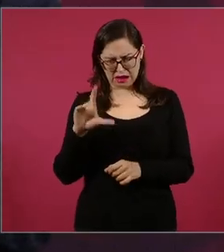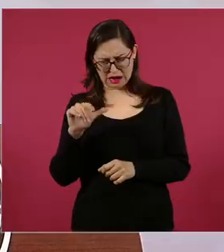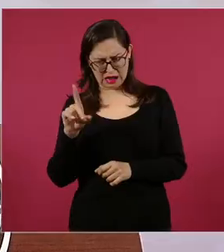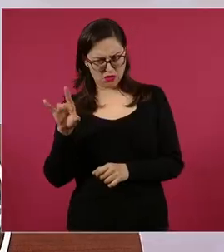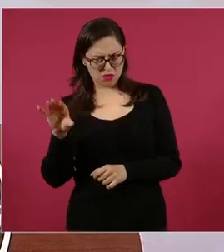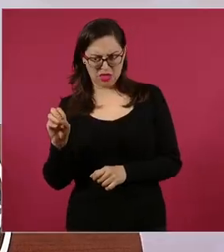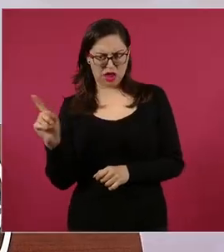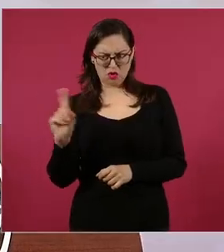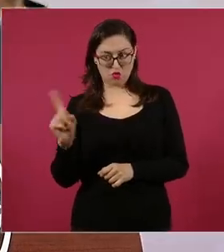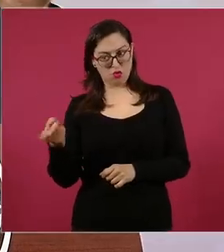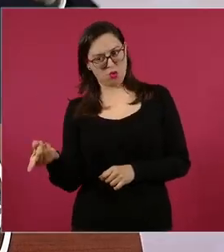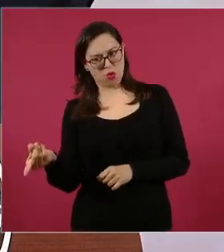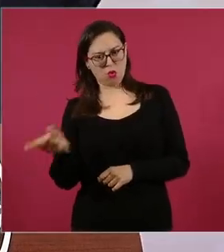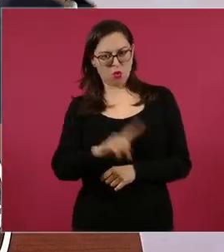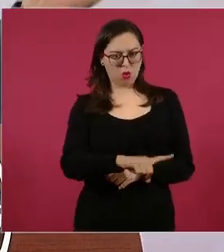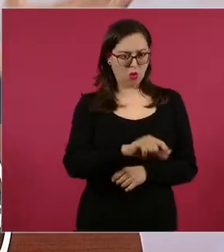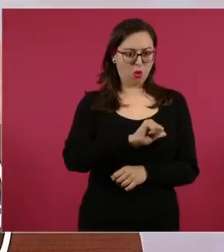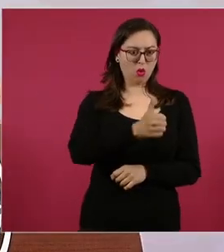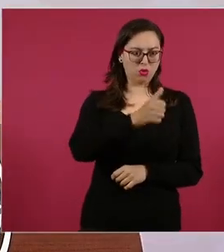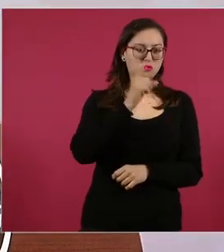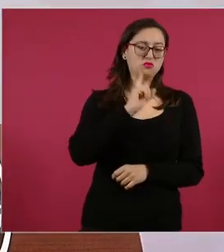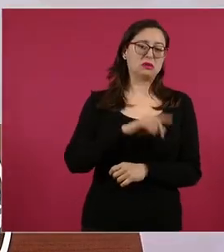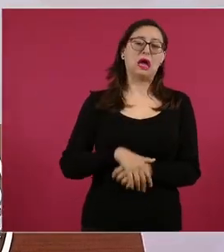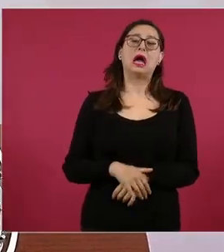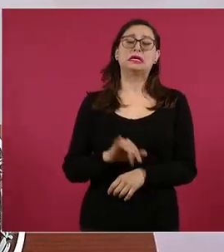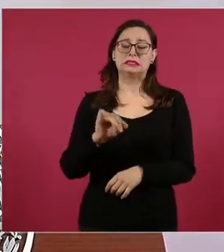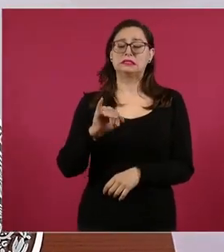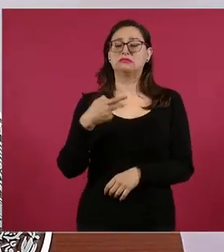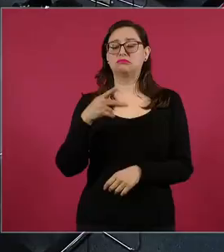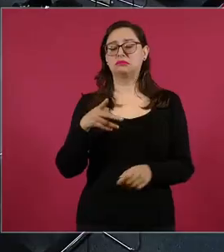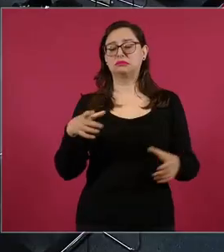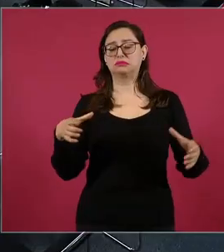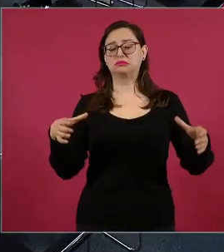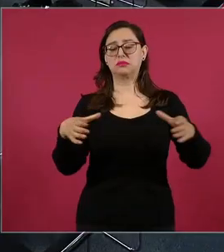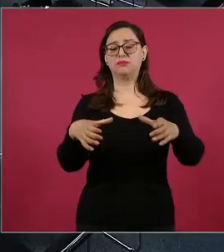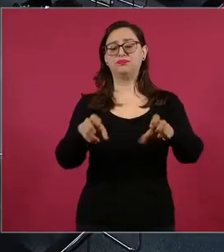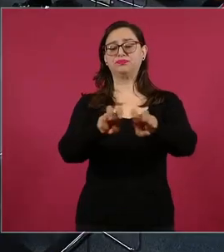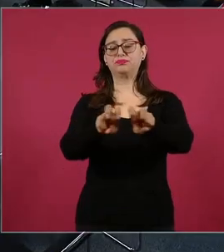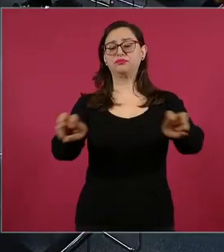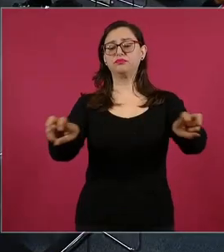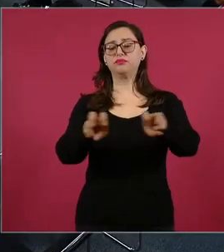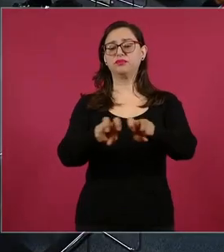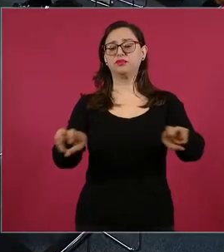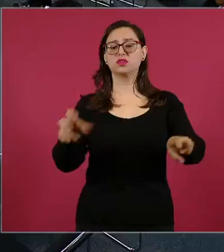electa. Pues sí, primera clase, pues sí. O en el